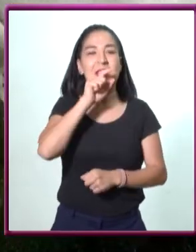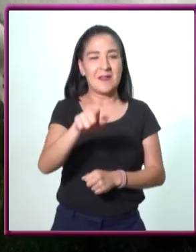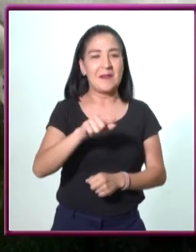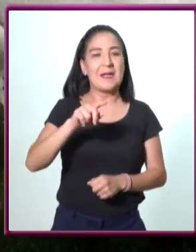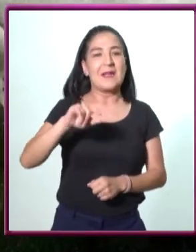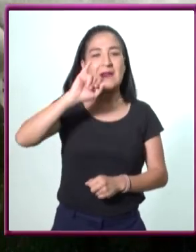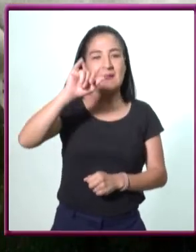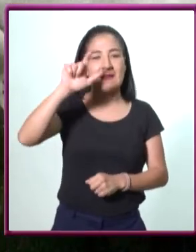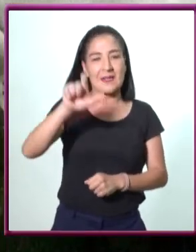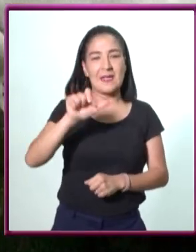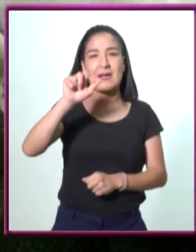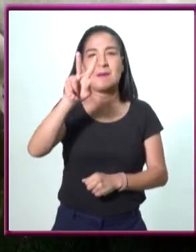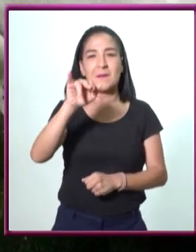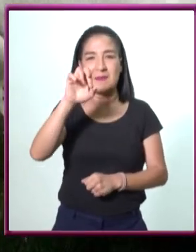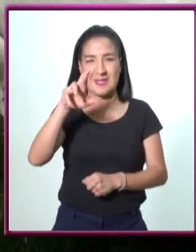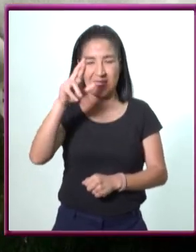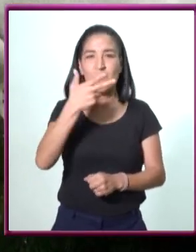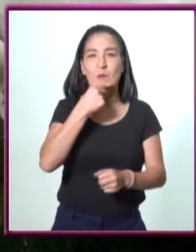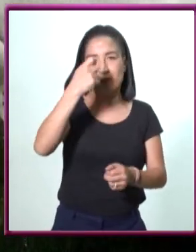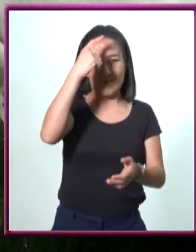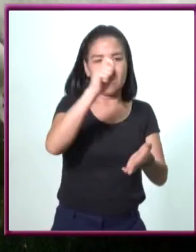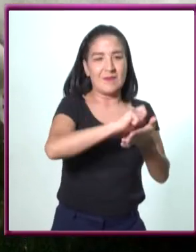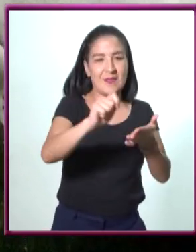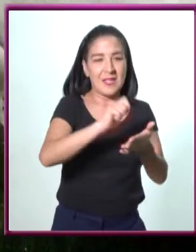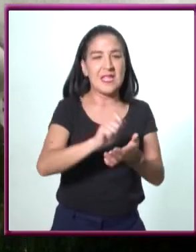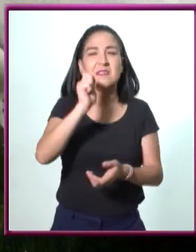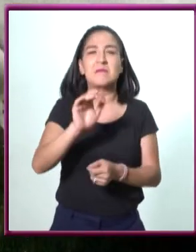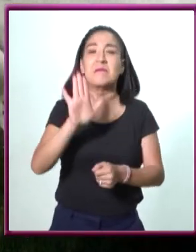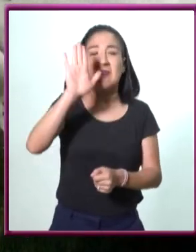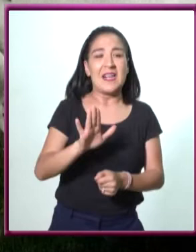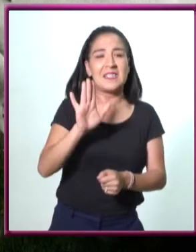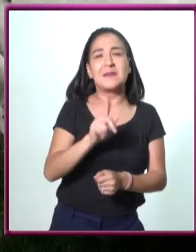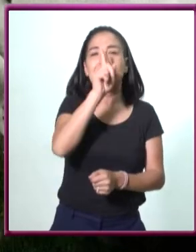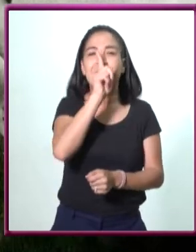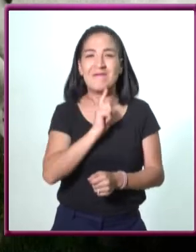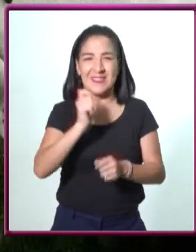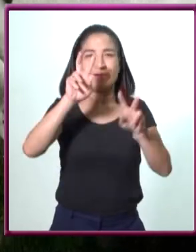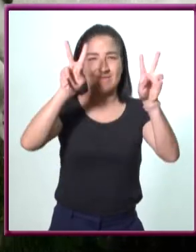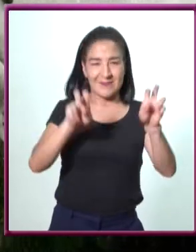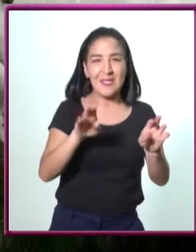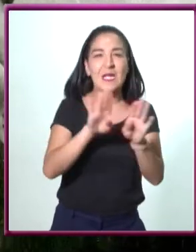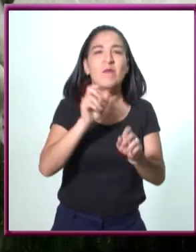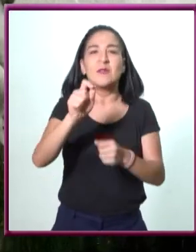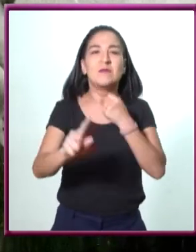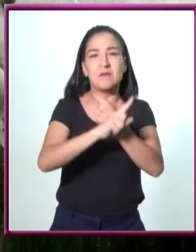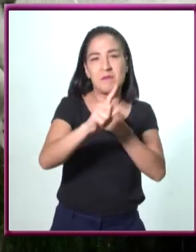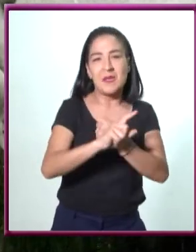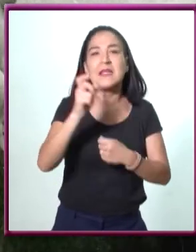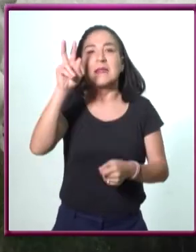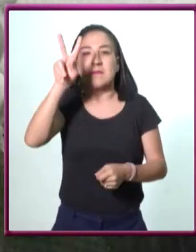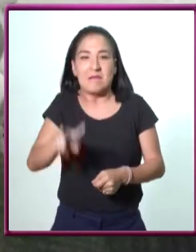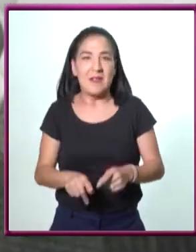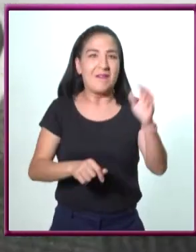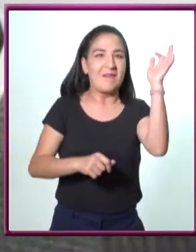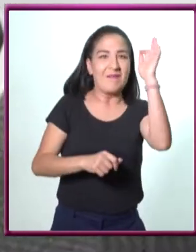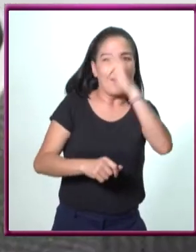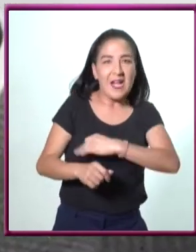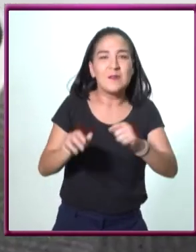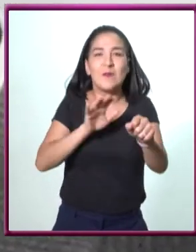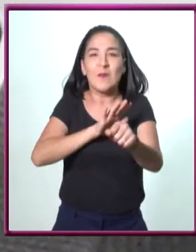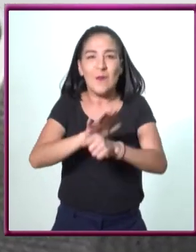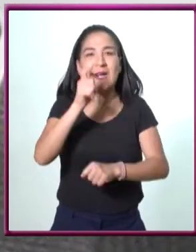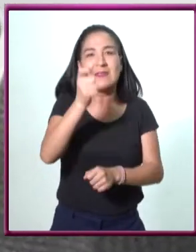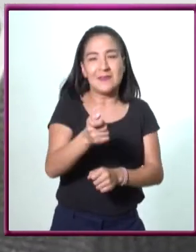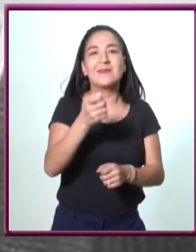Javier Villaurrutia, en Parece Mentira, explora la angustia de su personaje frente a una situación que podría ser verdadera o falsa,